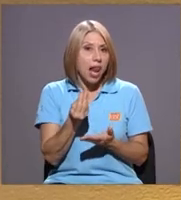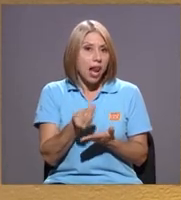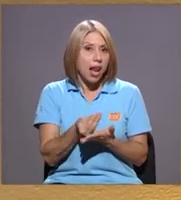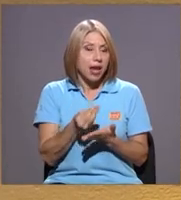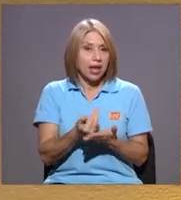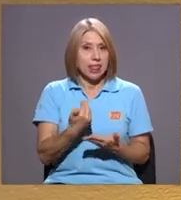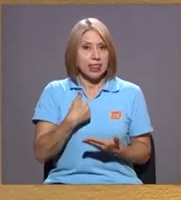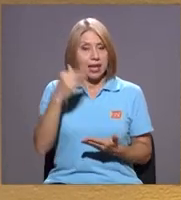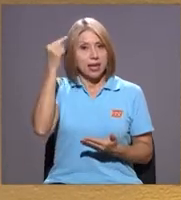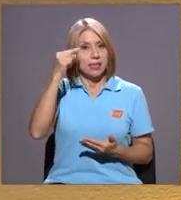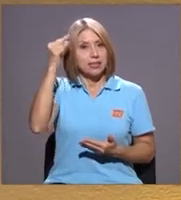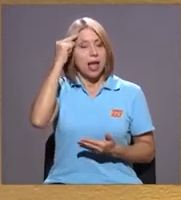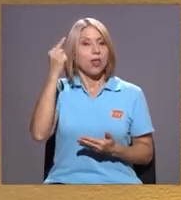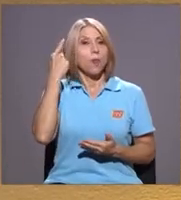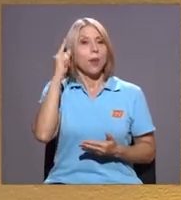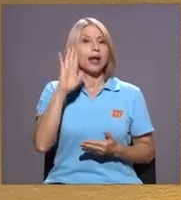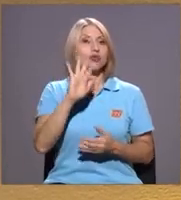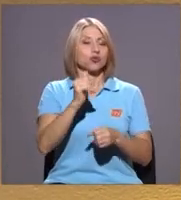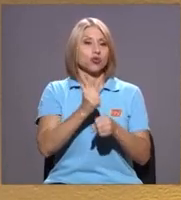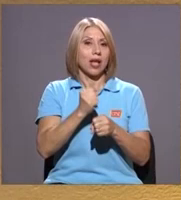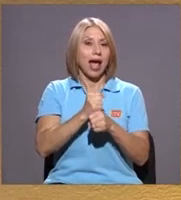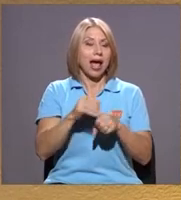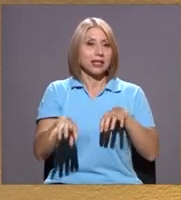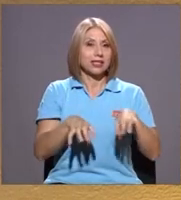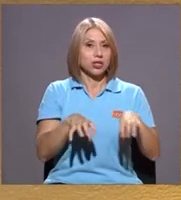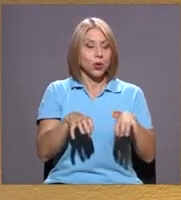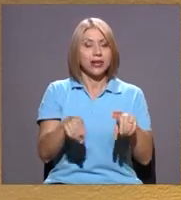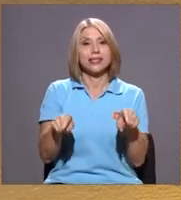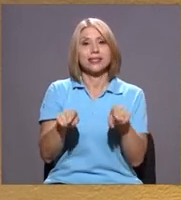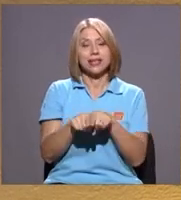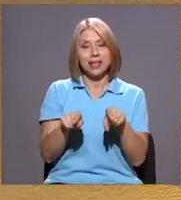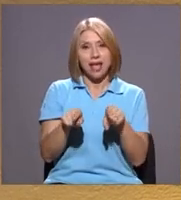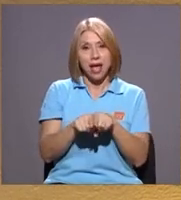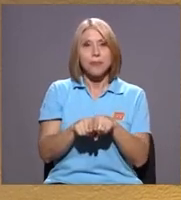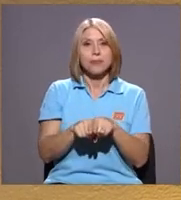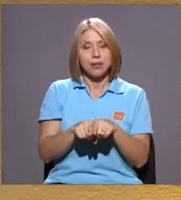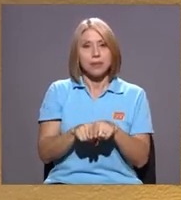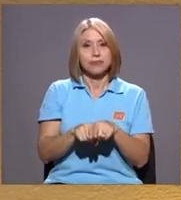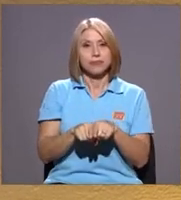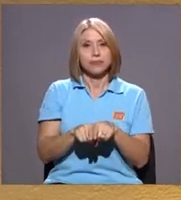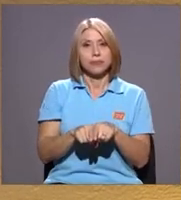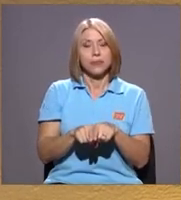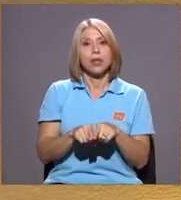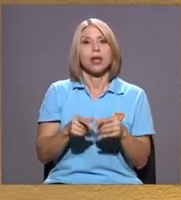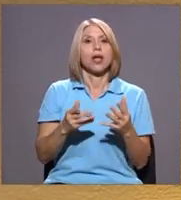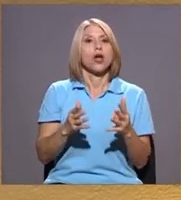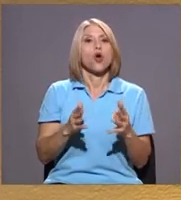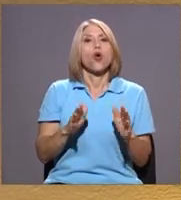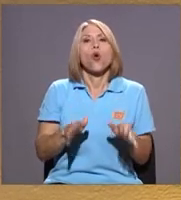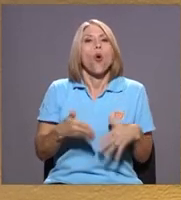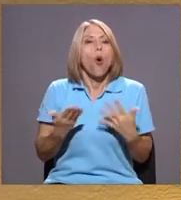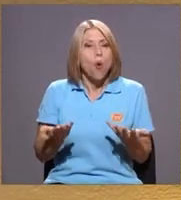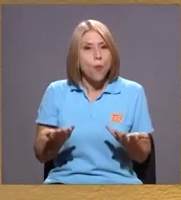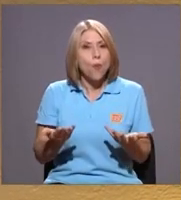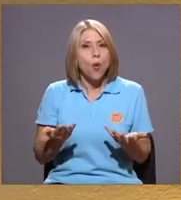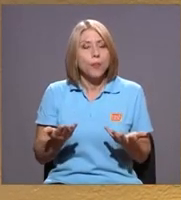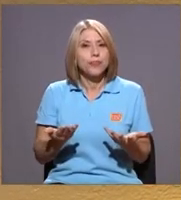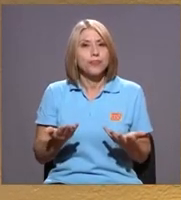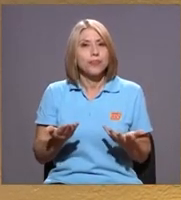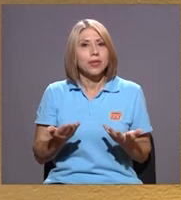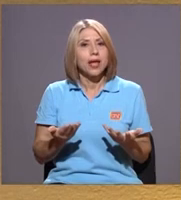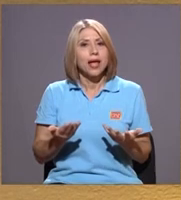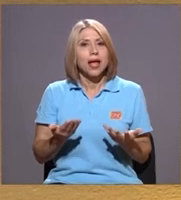va a contar para sus acciones como, y de manera más importante, cómo le va